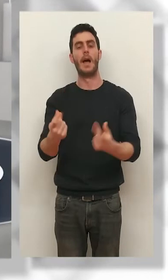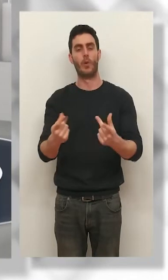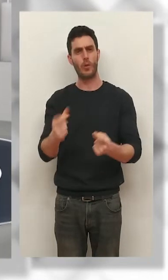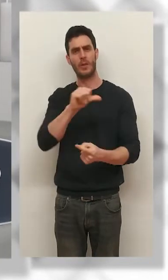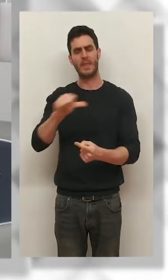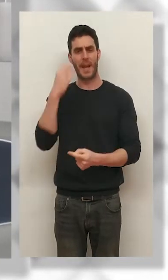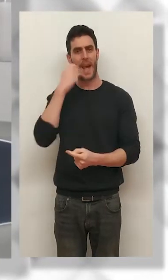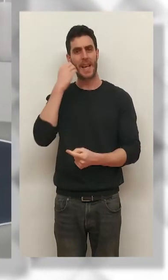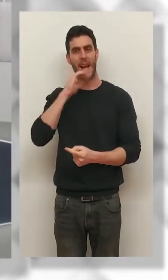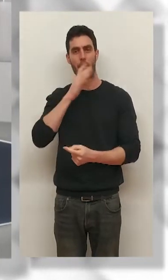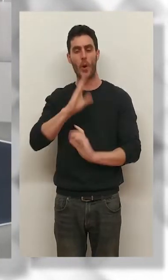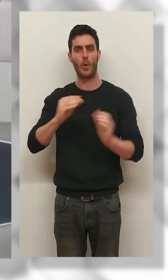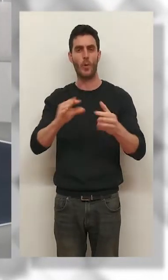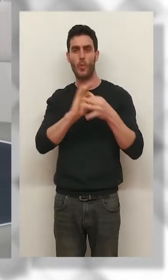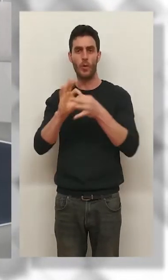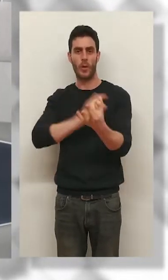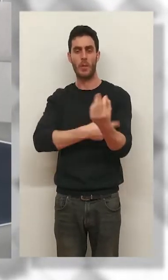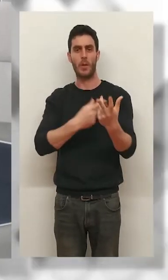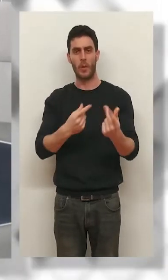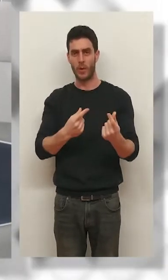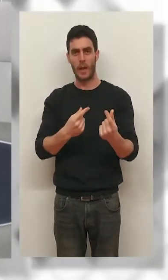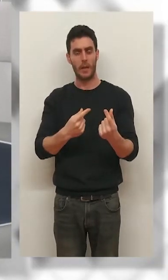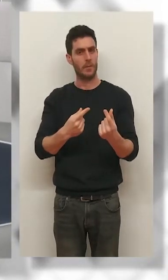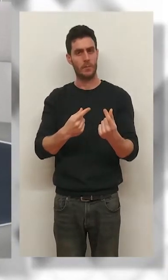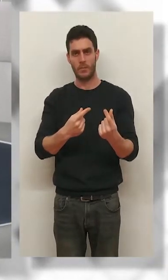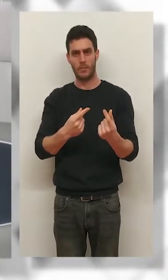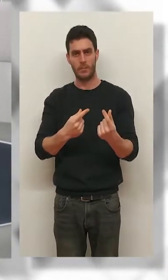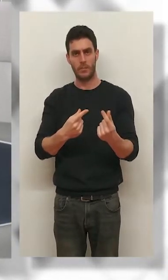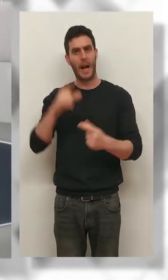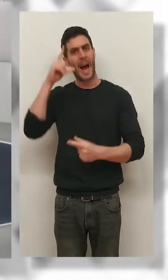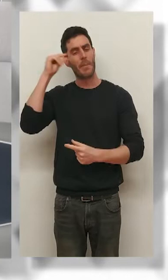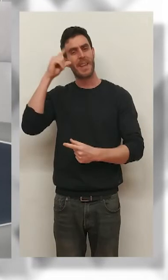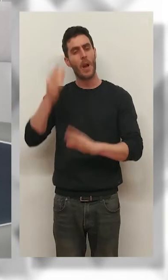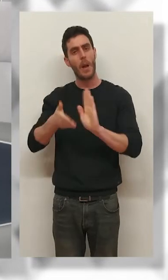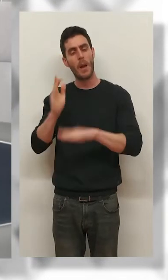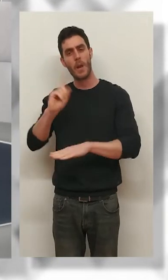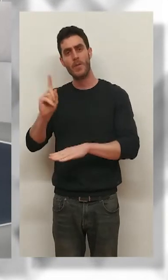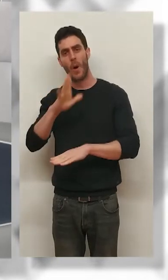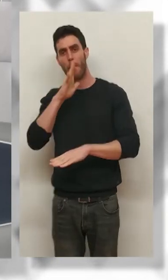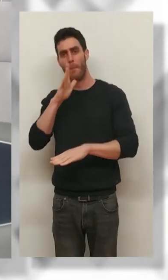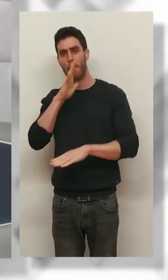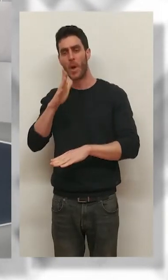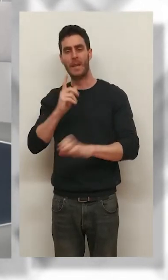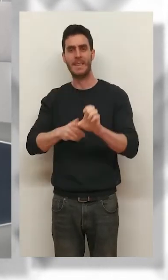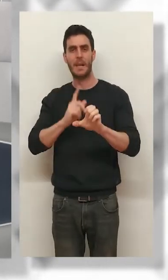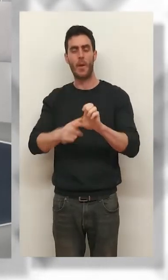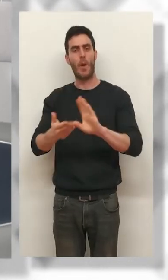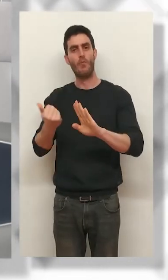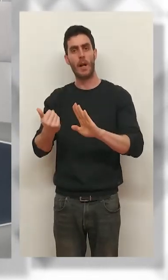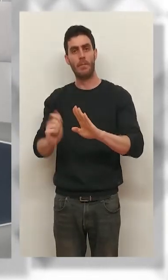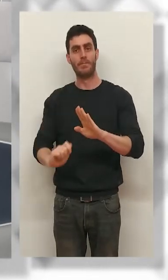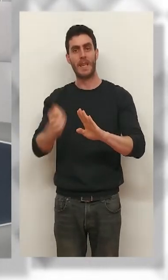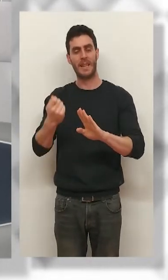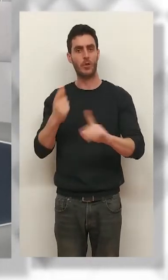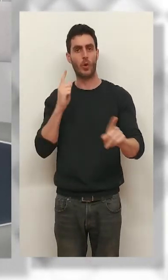no disputarán el partido que tenían fijado en Almendralejo por la retirada de la competición de la Extremadura. La victoria ante Unionistas con goles de Aridane y